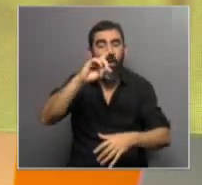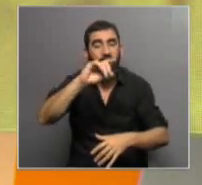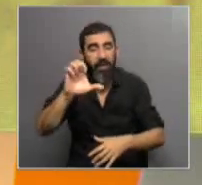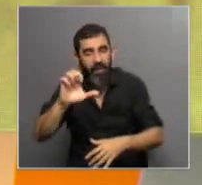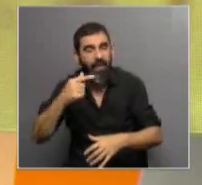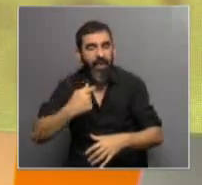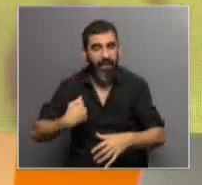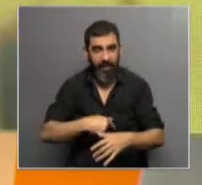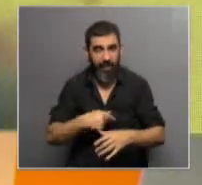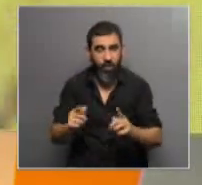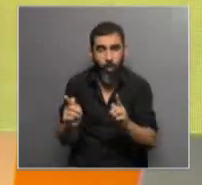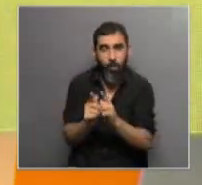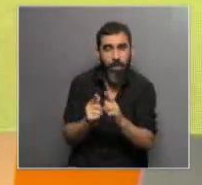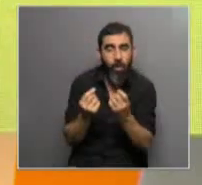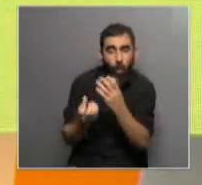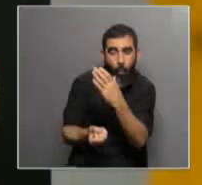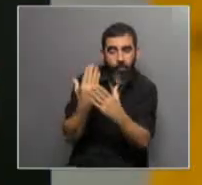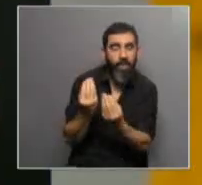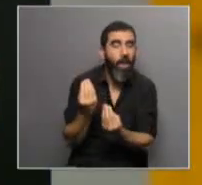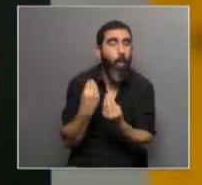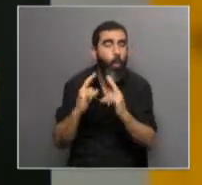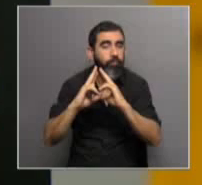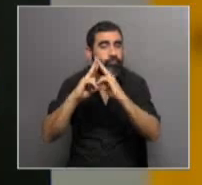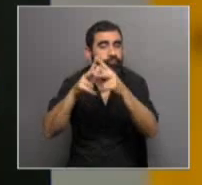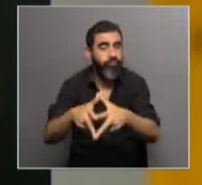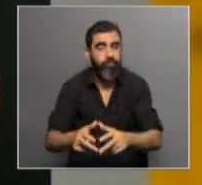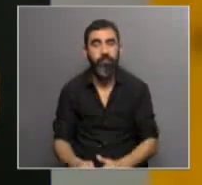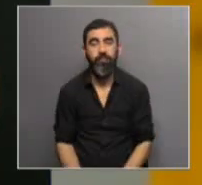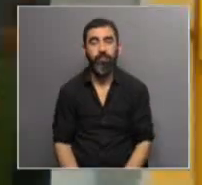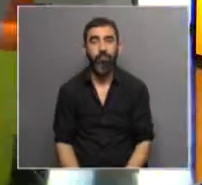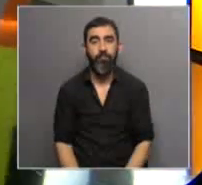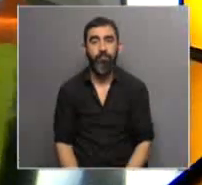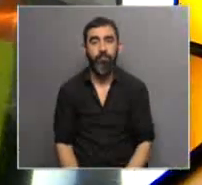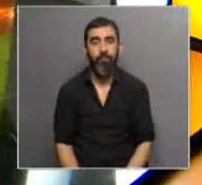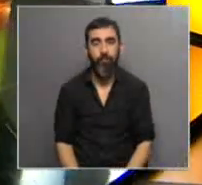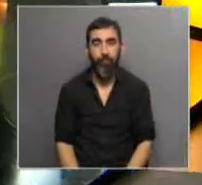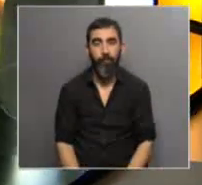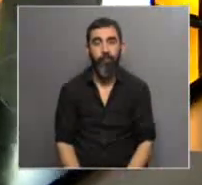los crean así en el laboratorio vemos entonces la primera parte del informe